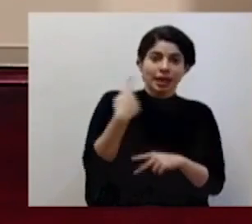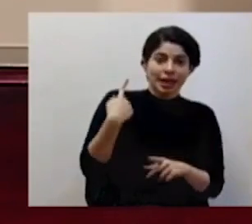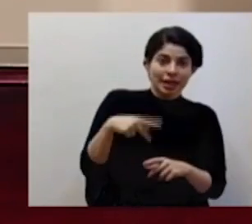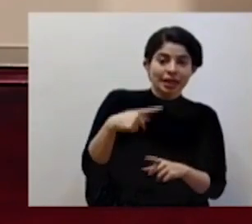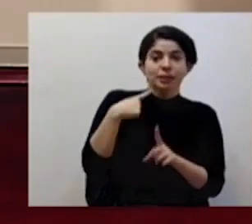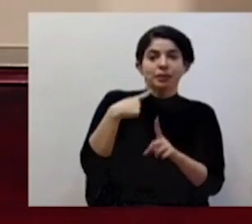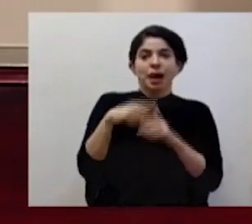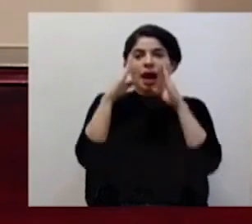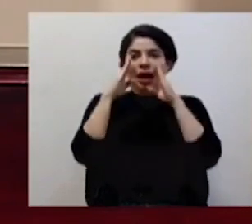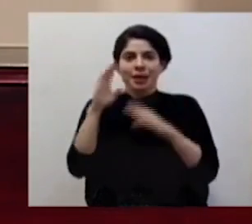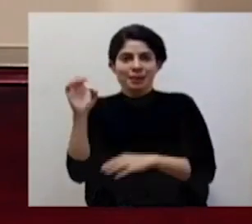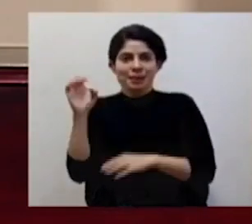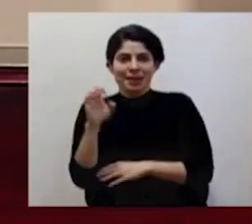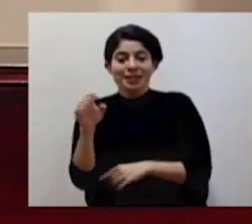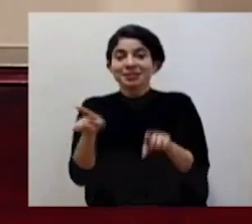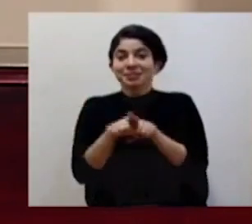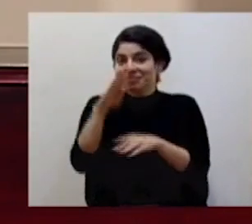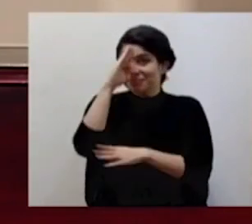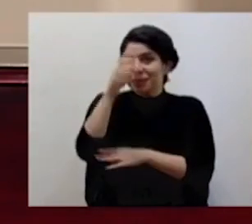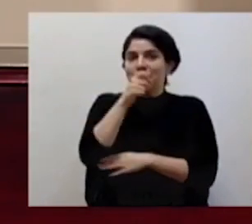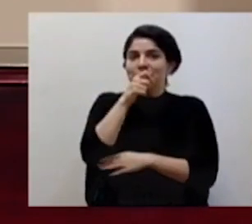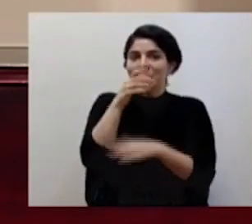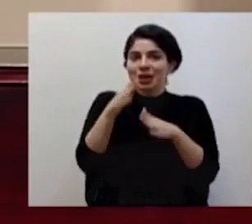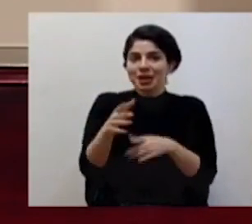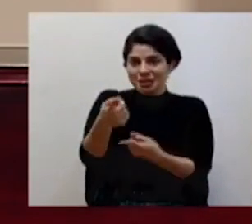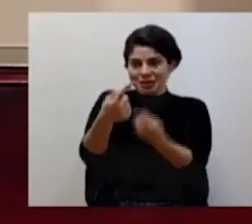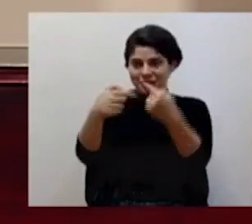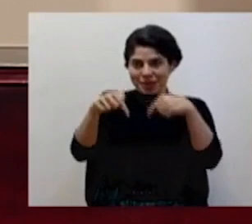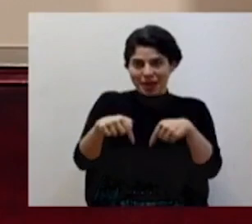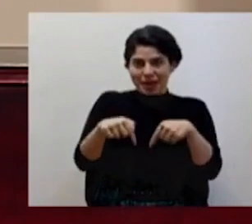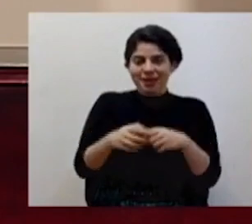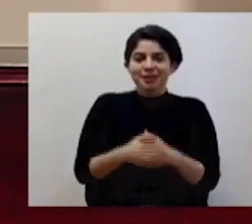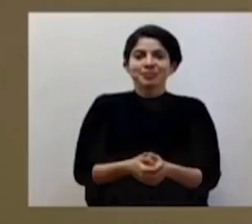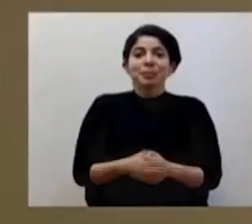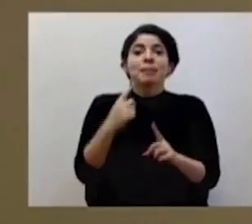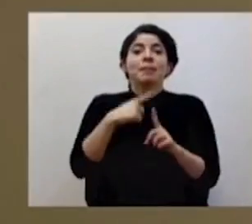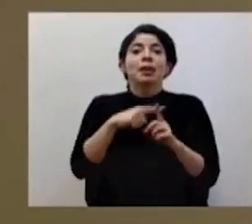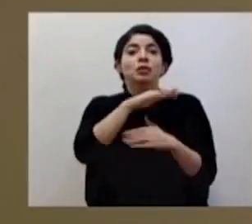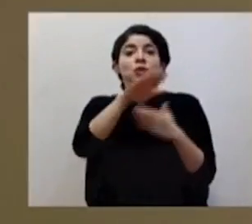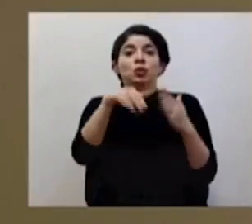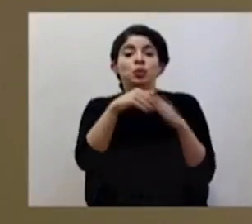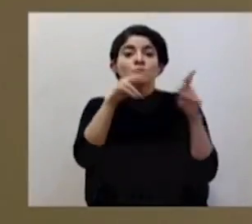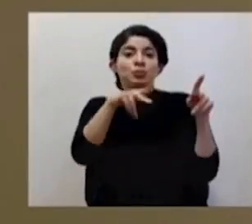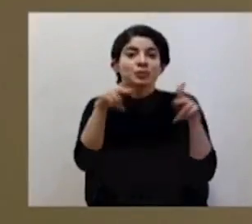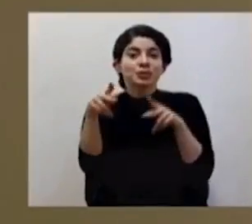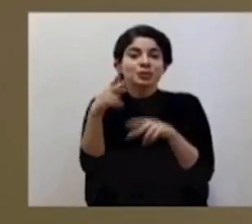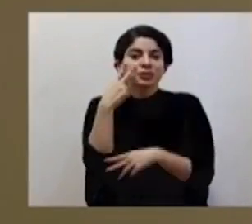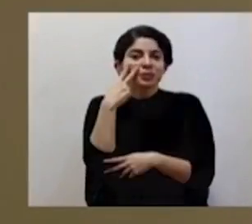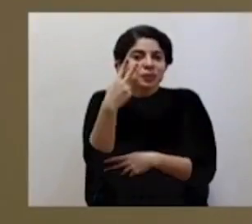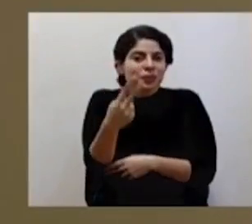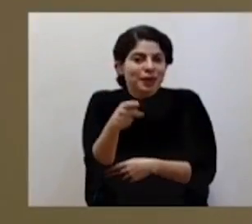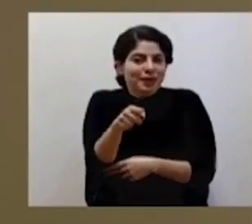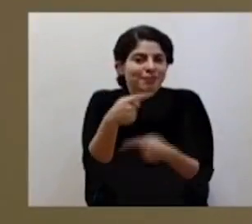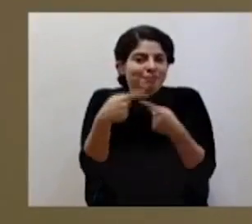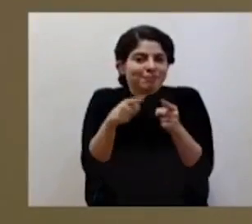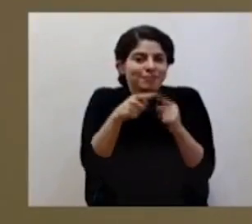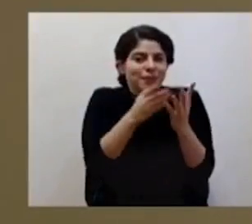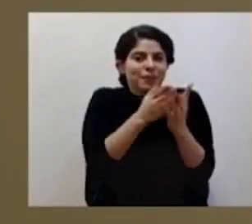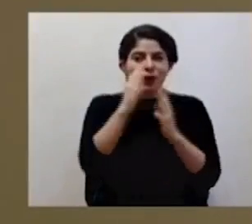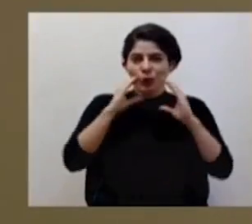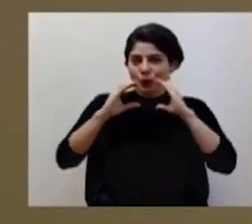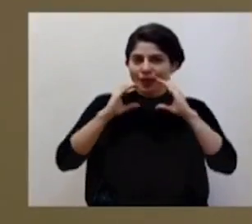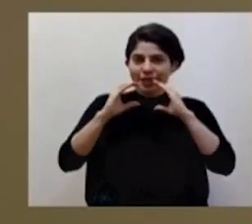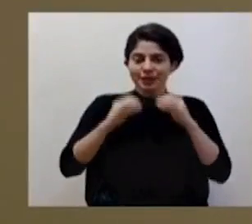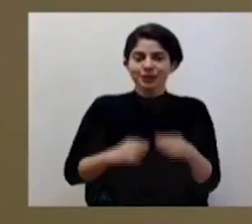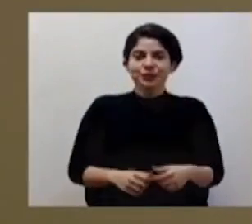Emergencias. Saludamos también al colega que nos acompaña de manera presencial y a todos los que nos siguen a través de los diversos medios de